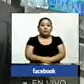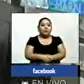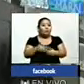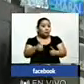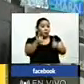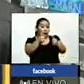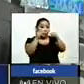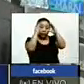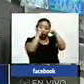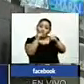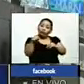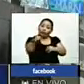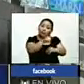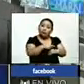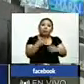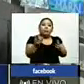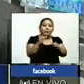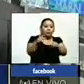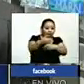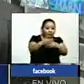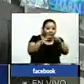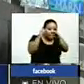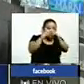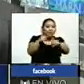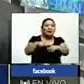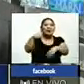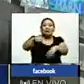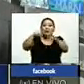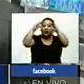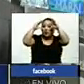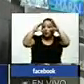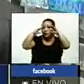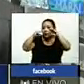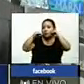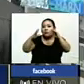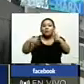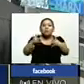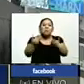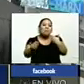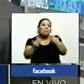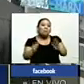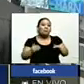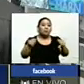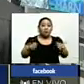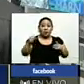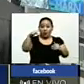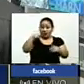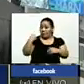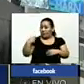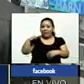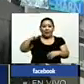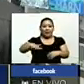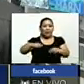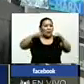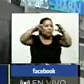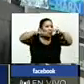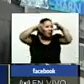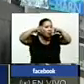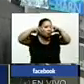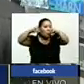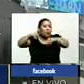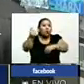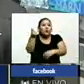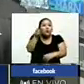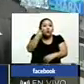Muy buenas noches en los estudios. Las condiciones del tiempo durante esta noche van a estar de la siguiente manera. Hemos tenido en horas de la tarde alguna lluvia,